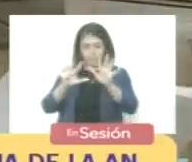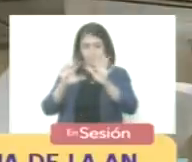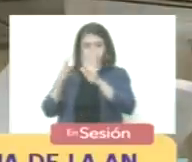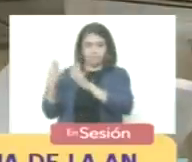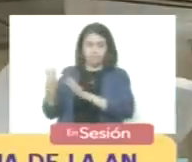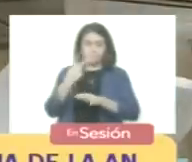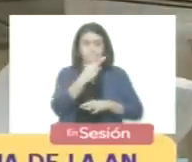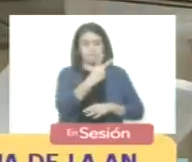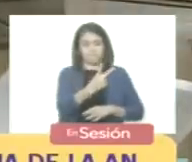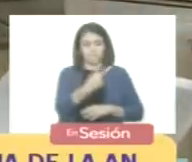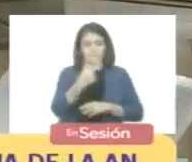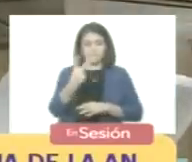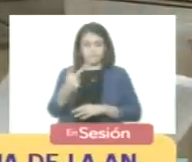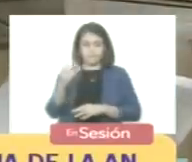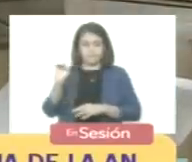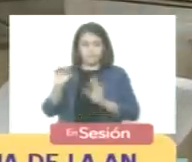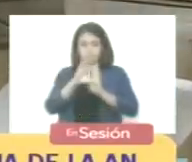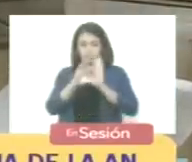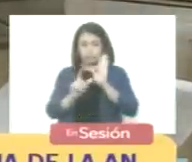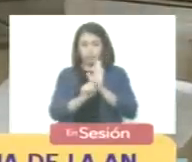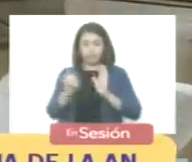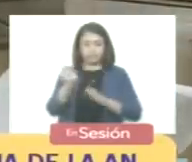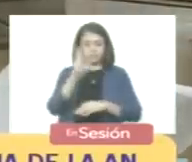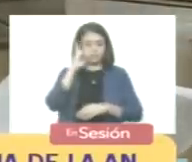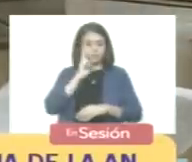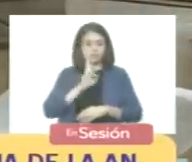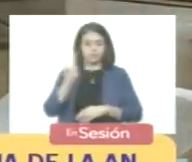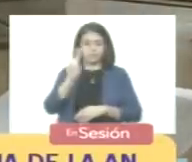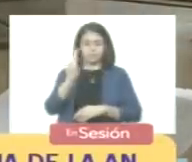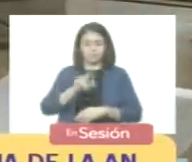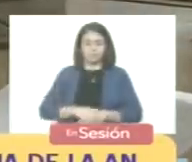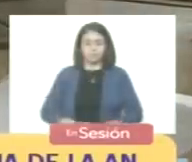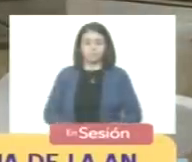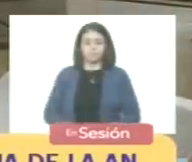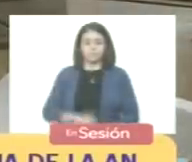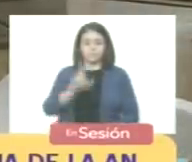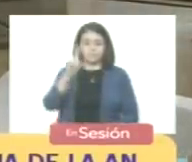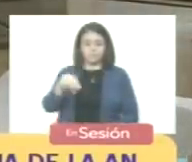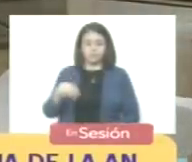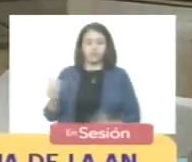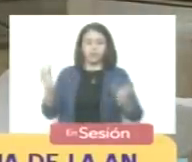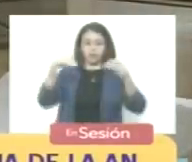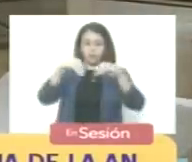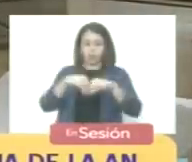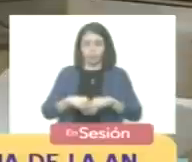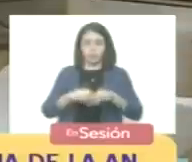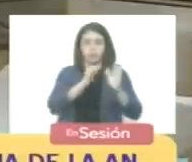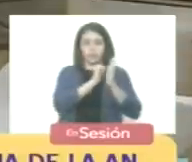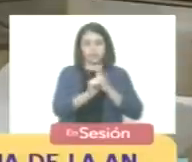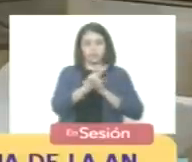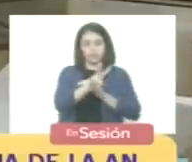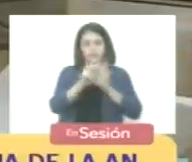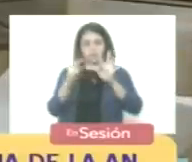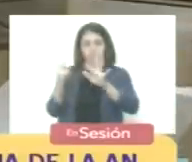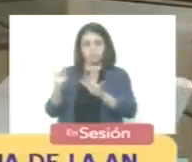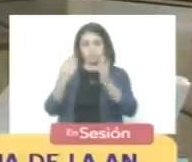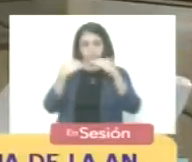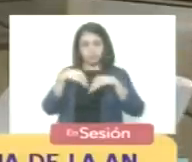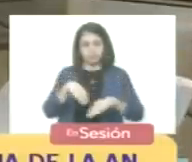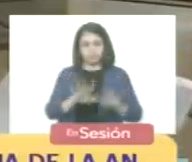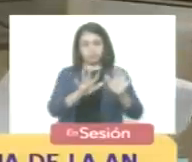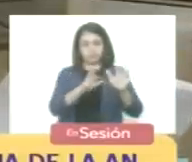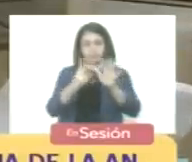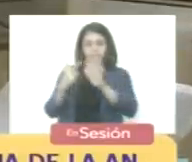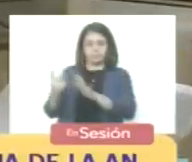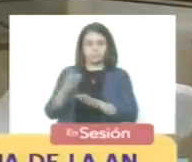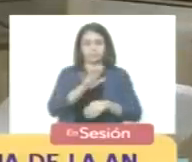219 y 220 de la Constitución de la República Bolivariana de Venezuela, en concordancia con los artículos 27, numeral